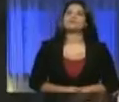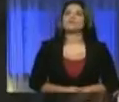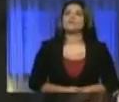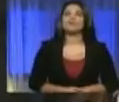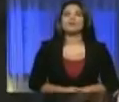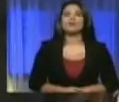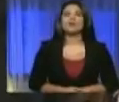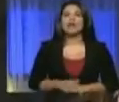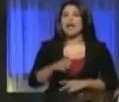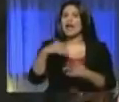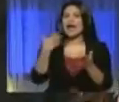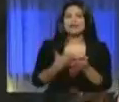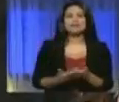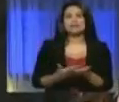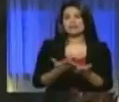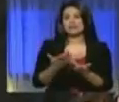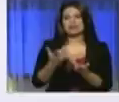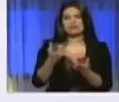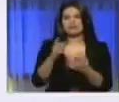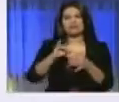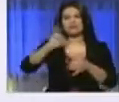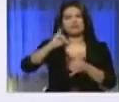Hasta 42.000 bolívares.